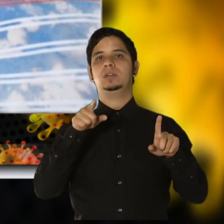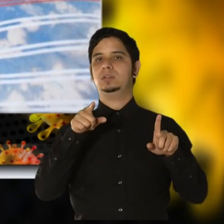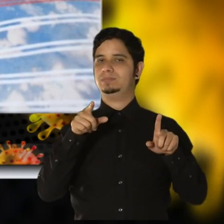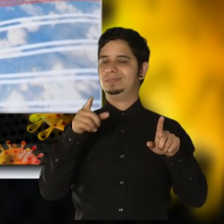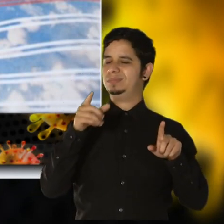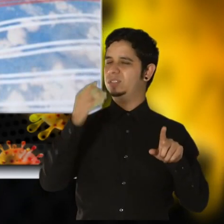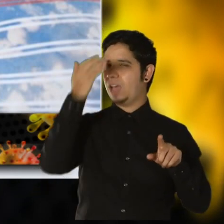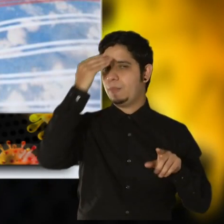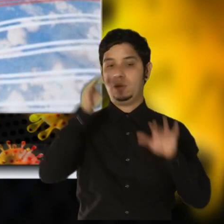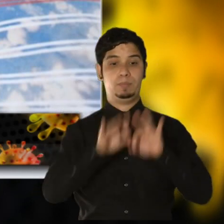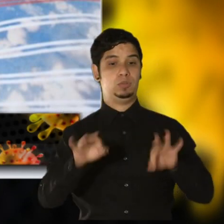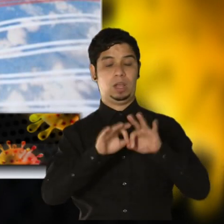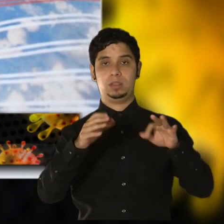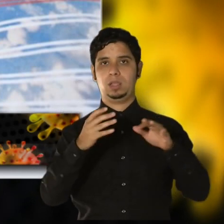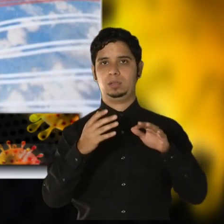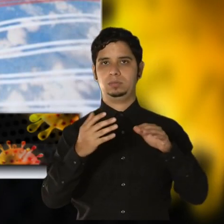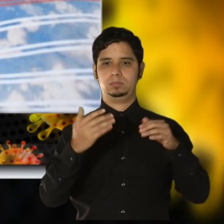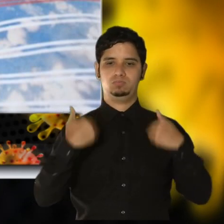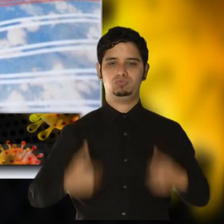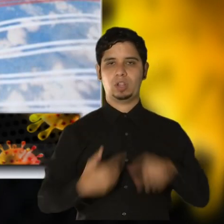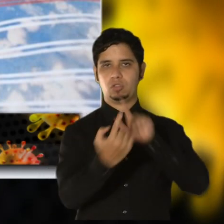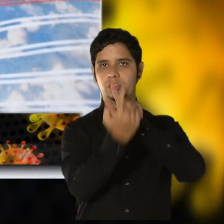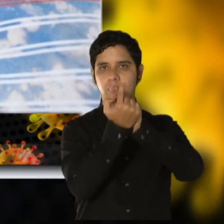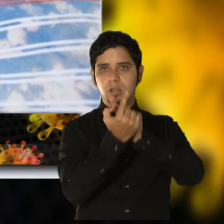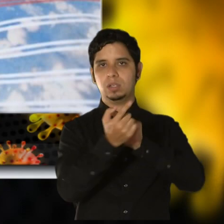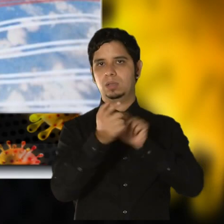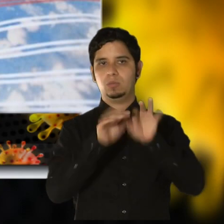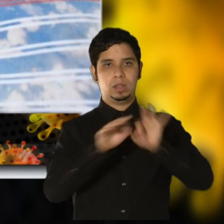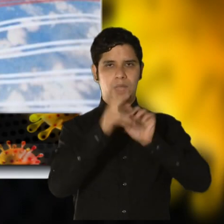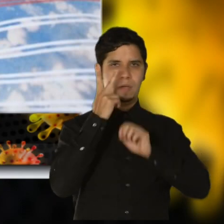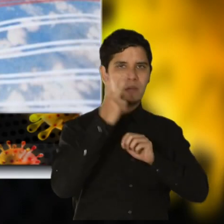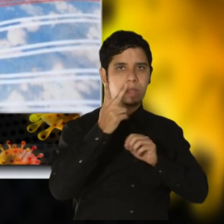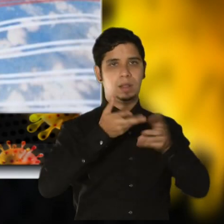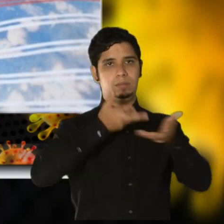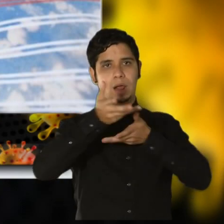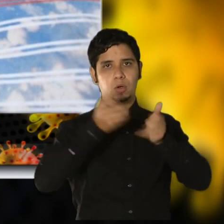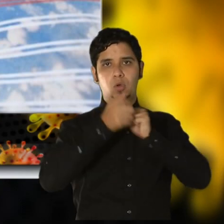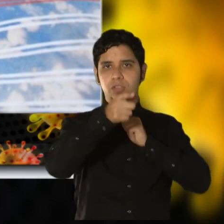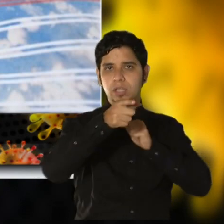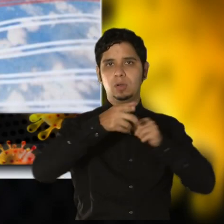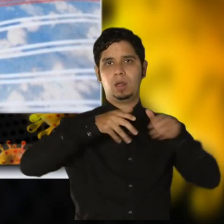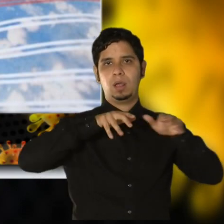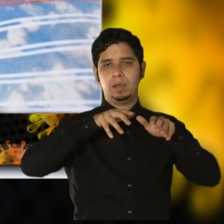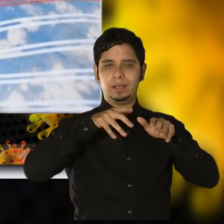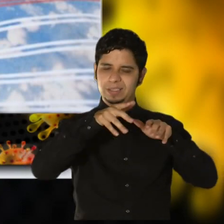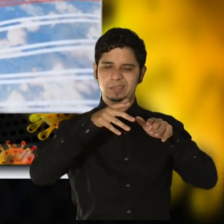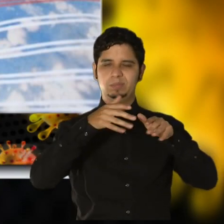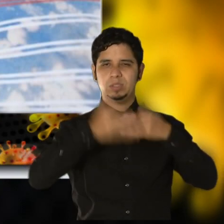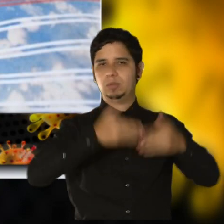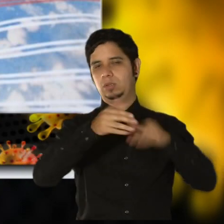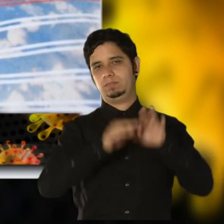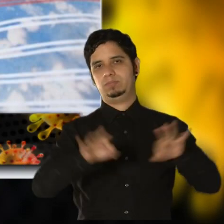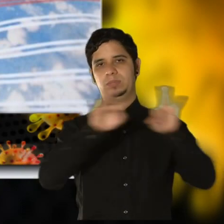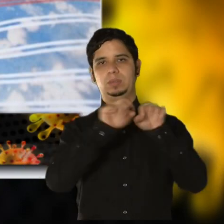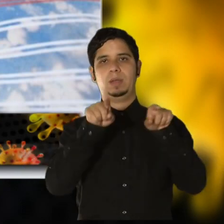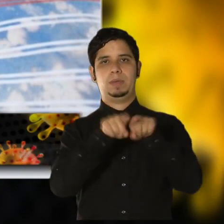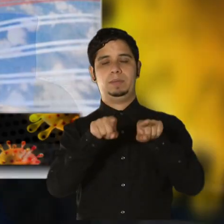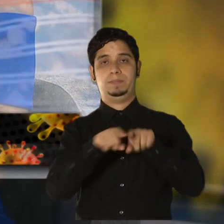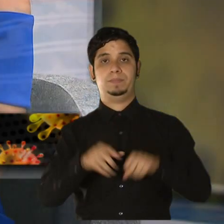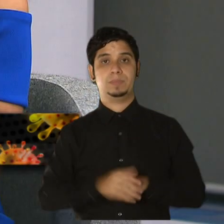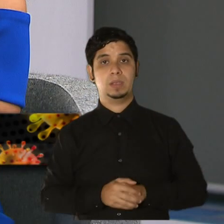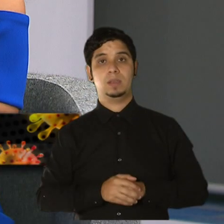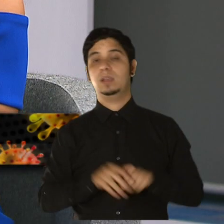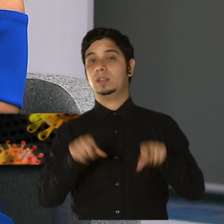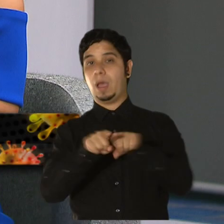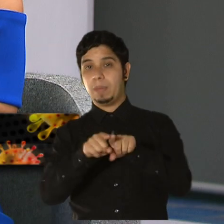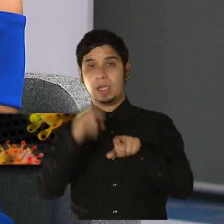no hay nada como yo poder verte, no hay nada como yo poder hablar contigo. Claro, frente a y frente. además si el participante no tiene las